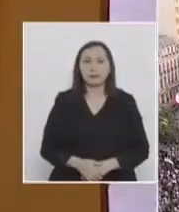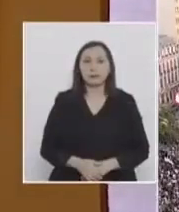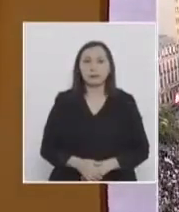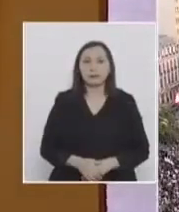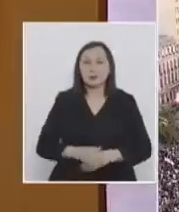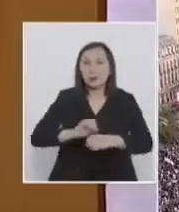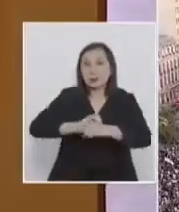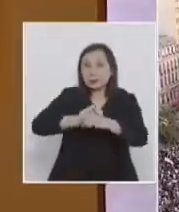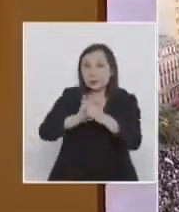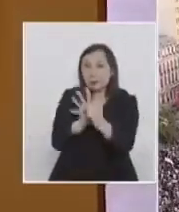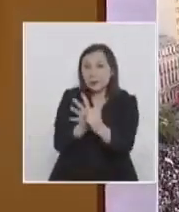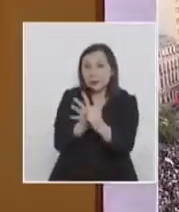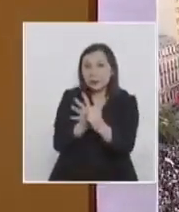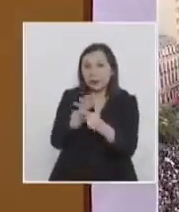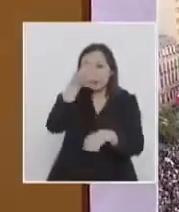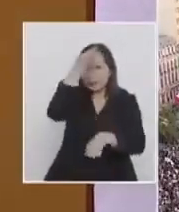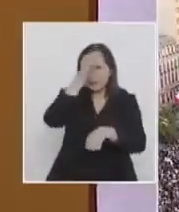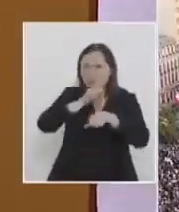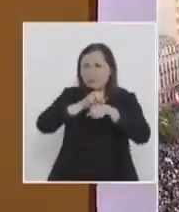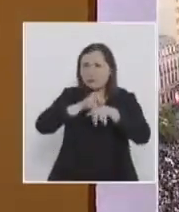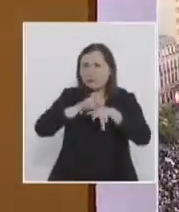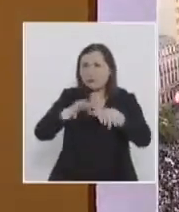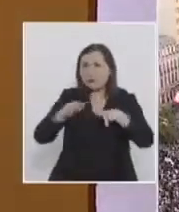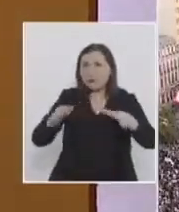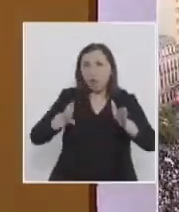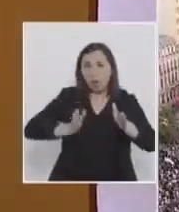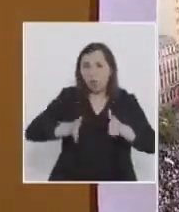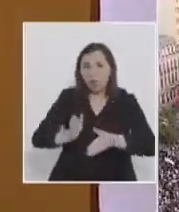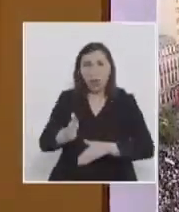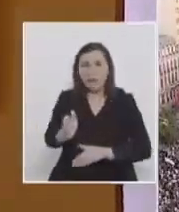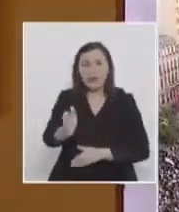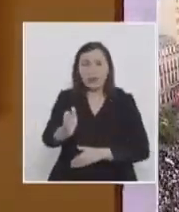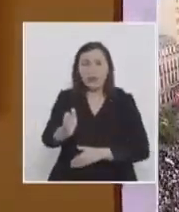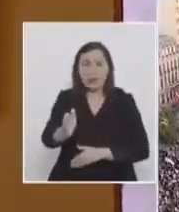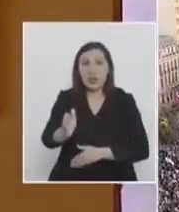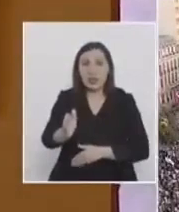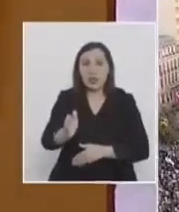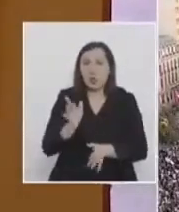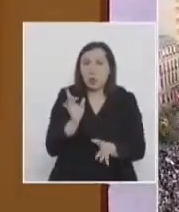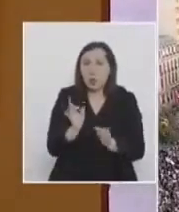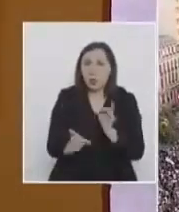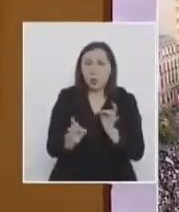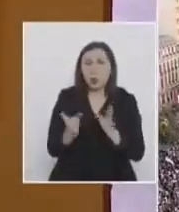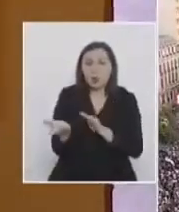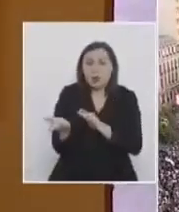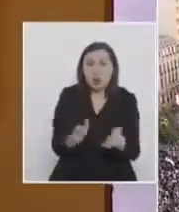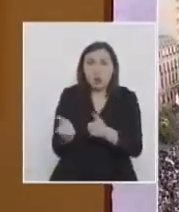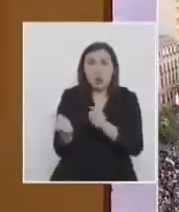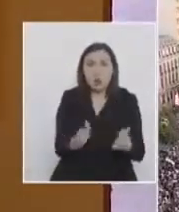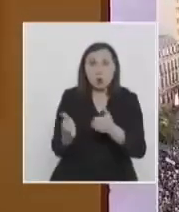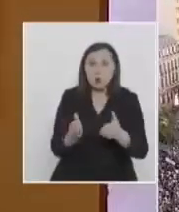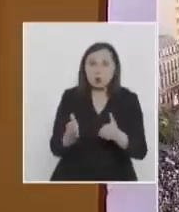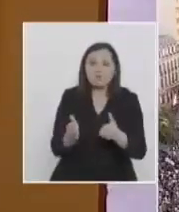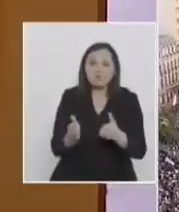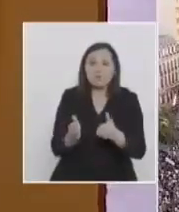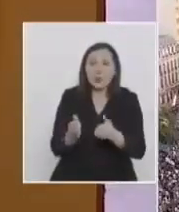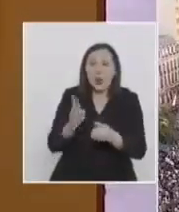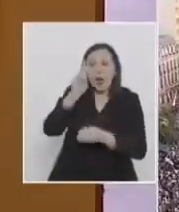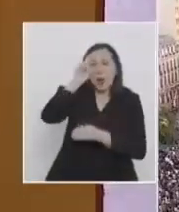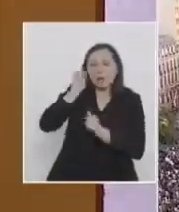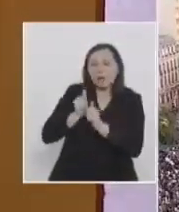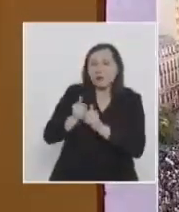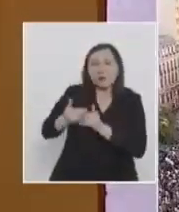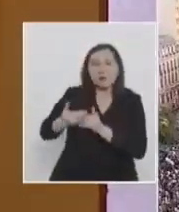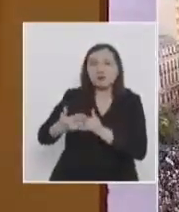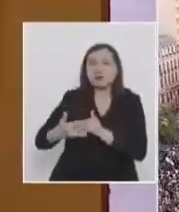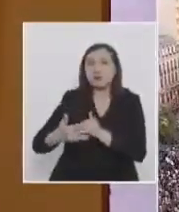La pandemia sigue su curso con un saldo de dolor y pérdida de vidas que nos va a acompañar por mucho tiempo.